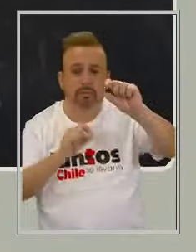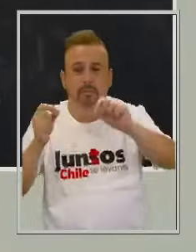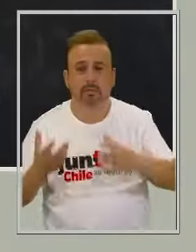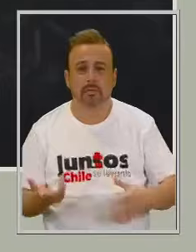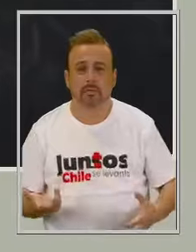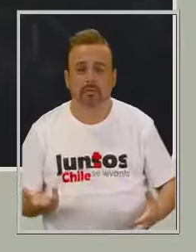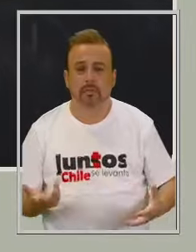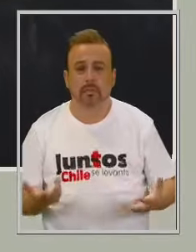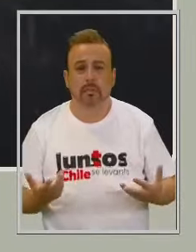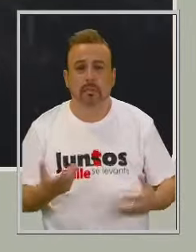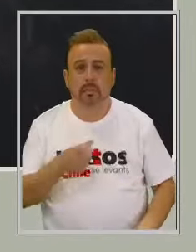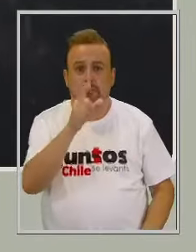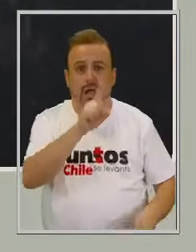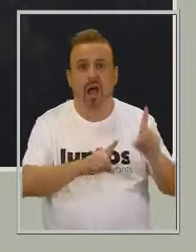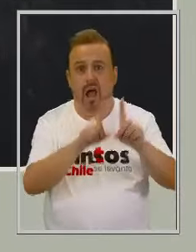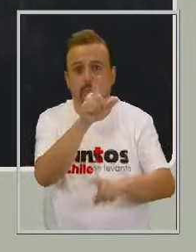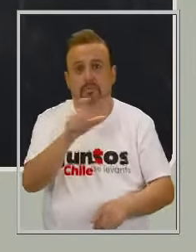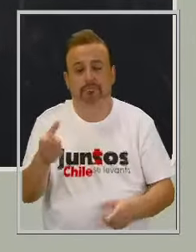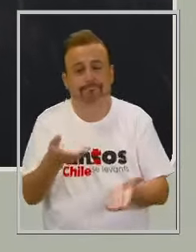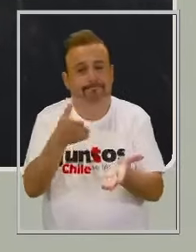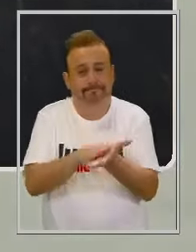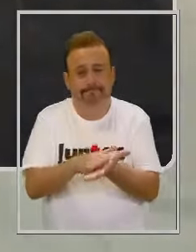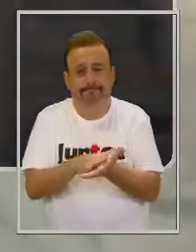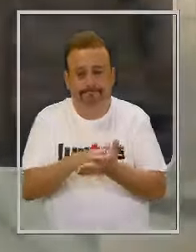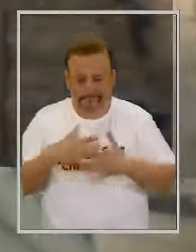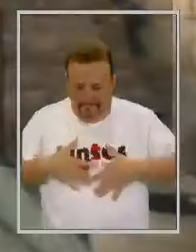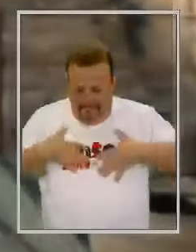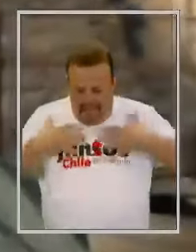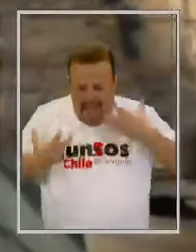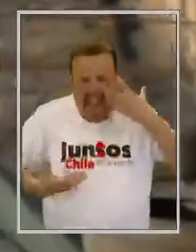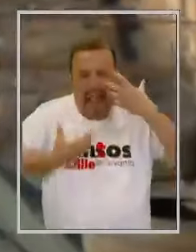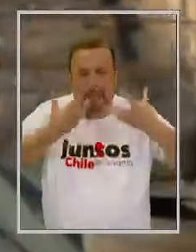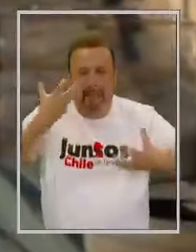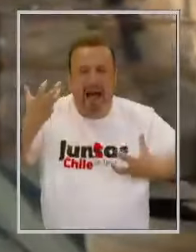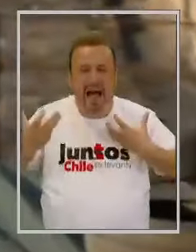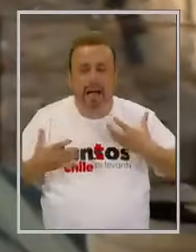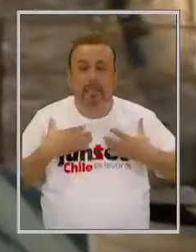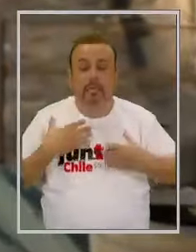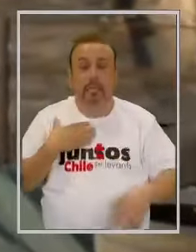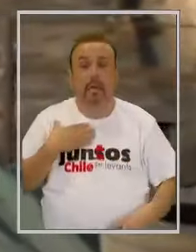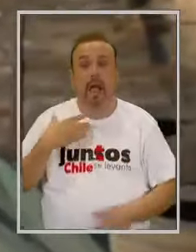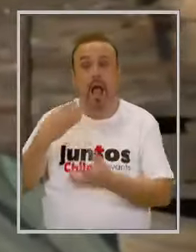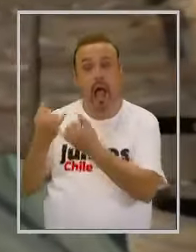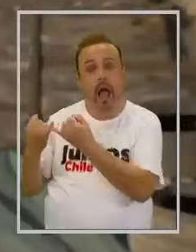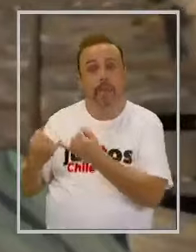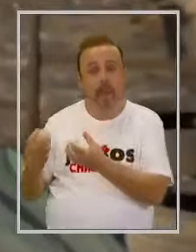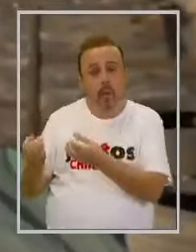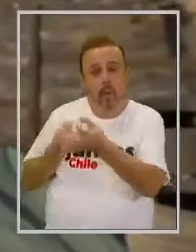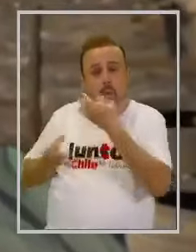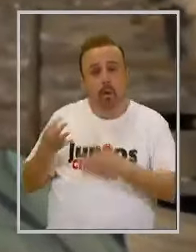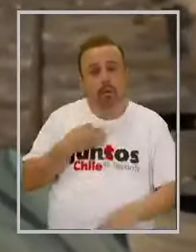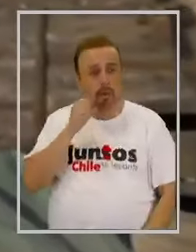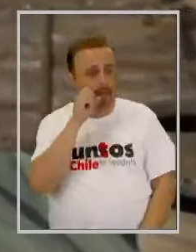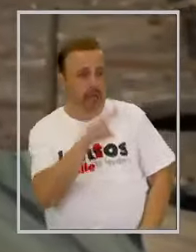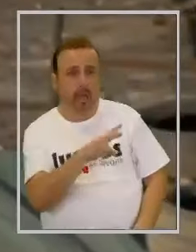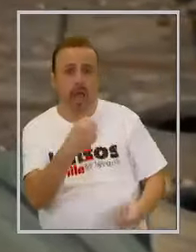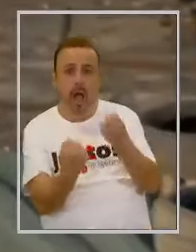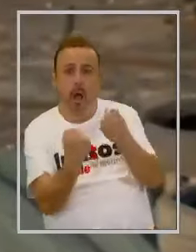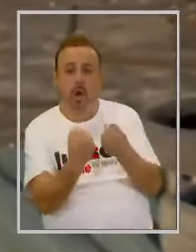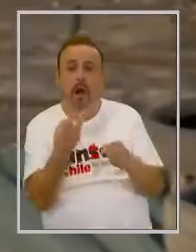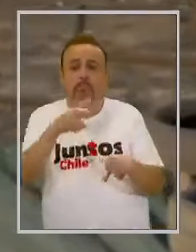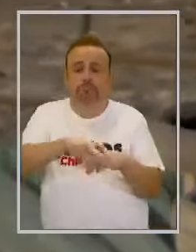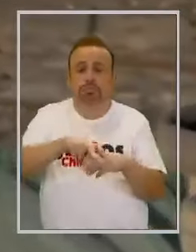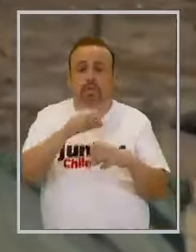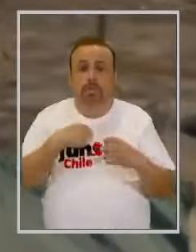en fallecida, en quemada. Amigos que me contaron que también vieron gente fallecida en sus vehículos que no pudieron alcanzar